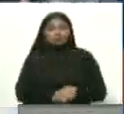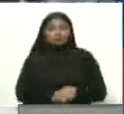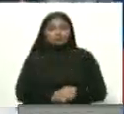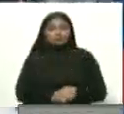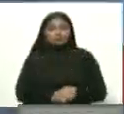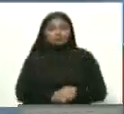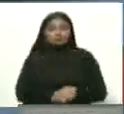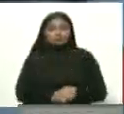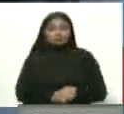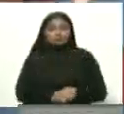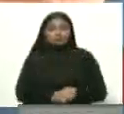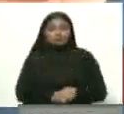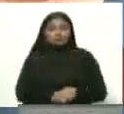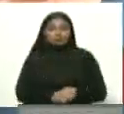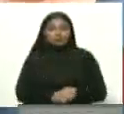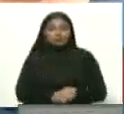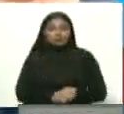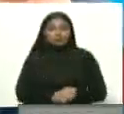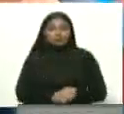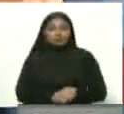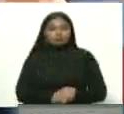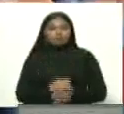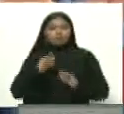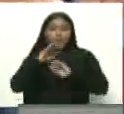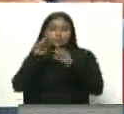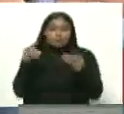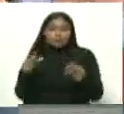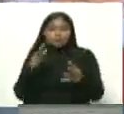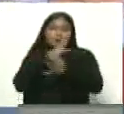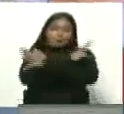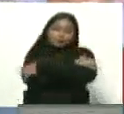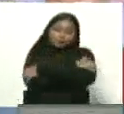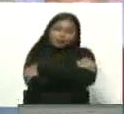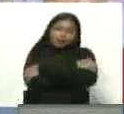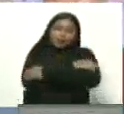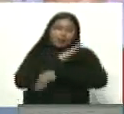Es la abrazarse